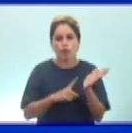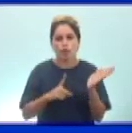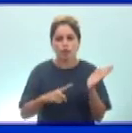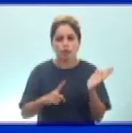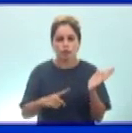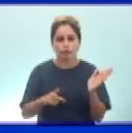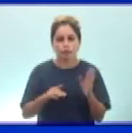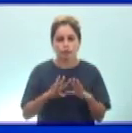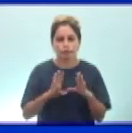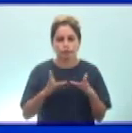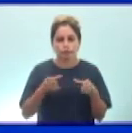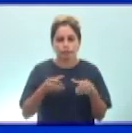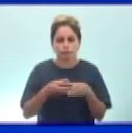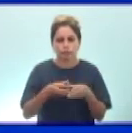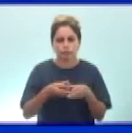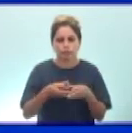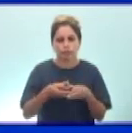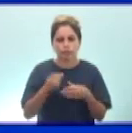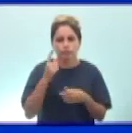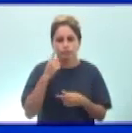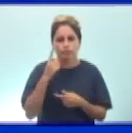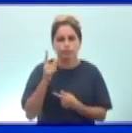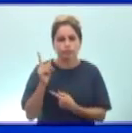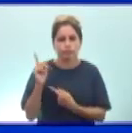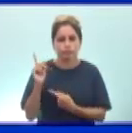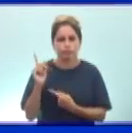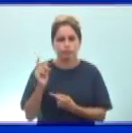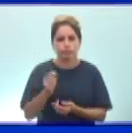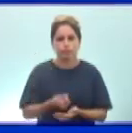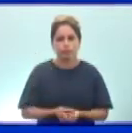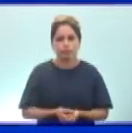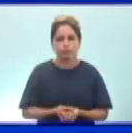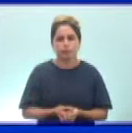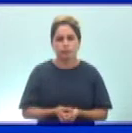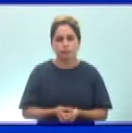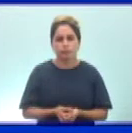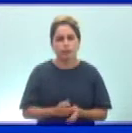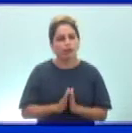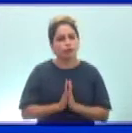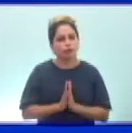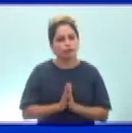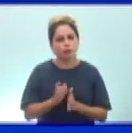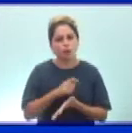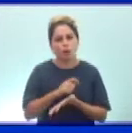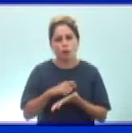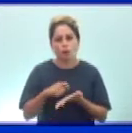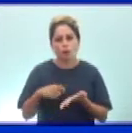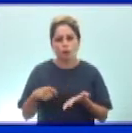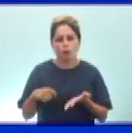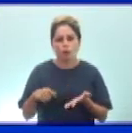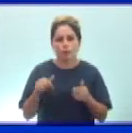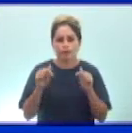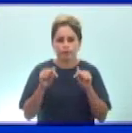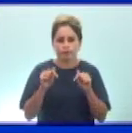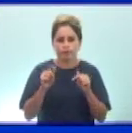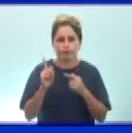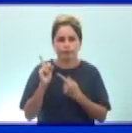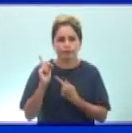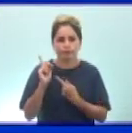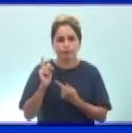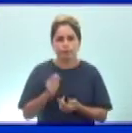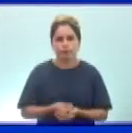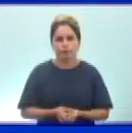su número atómico es 18 y tiene representada la distribución electrónica. Por favor, copien esta diapositiva